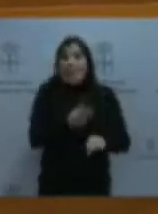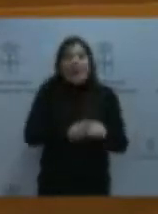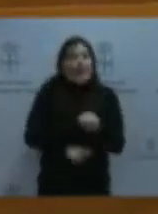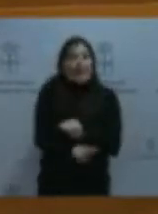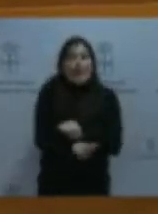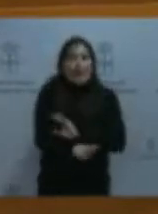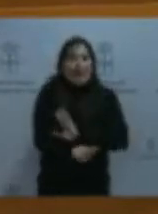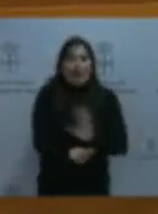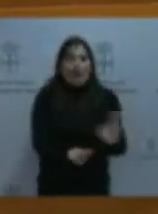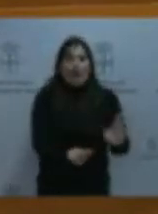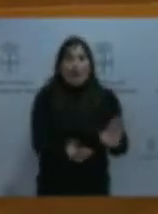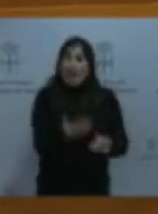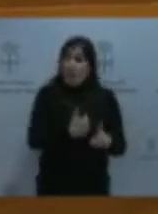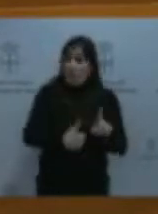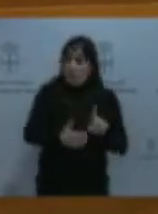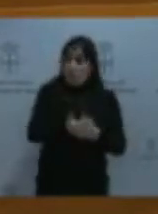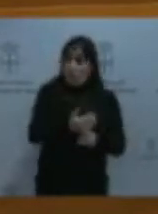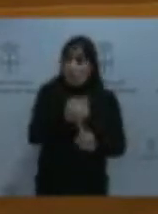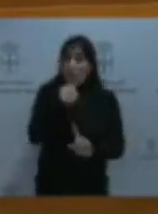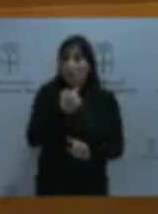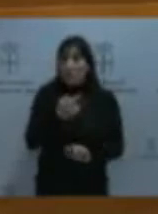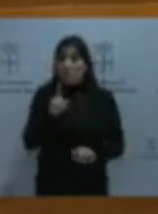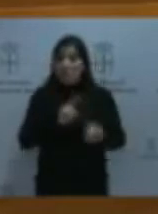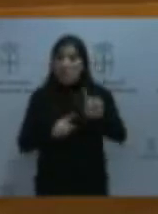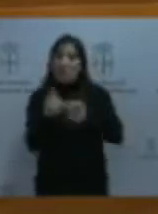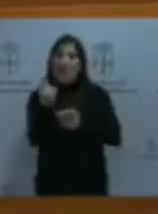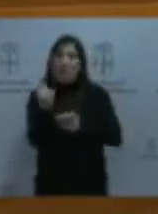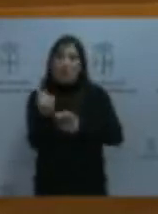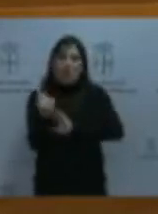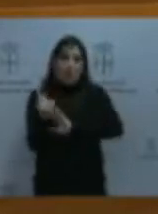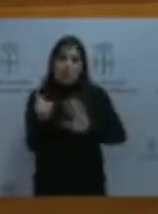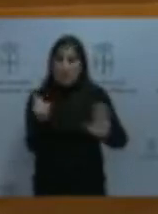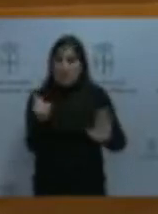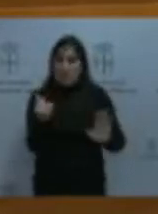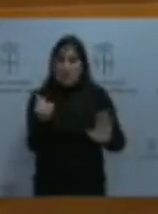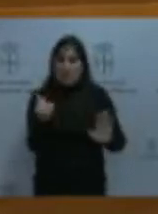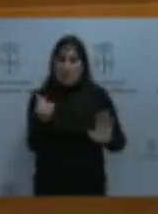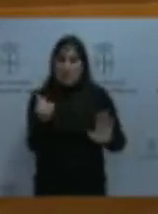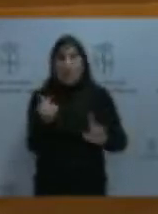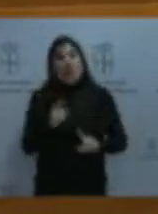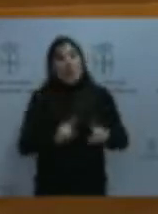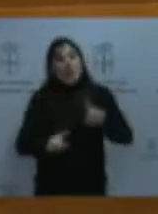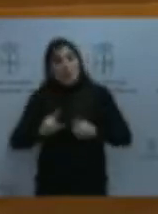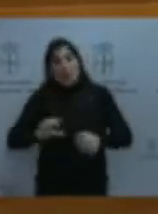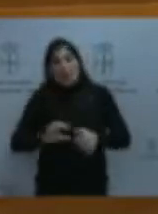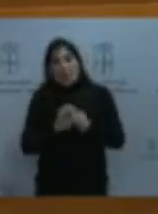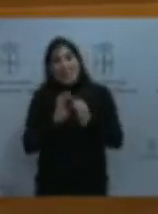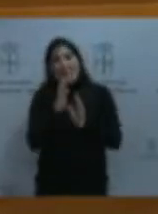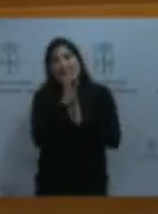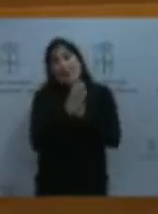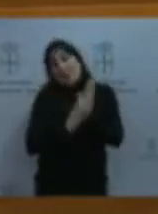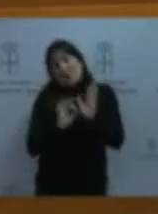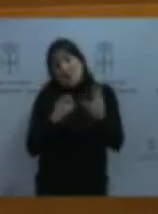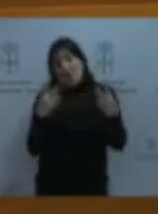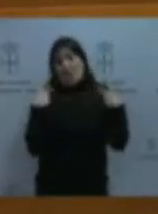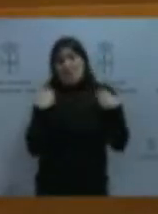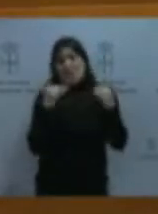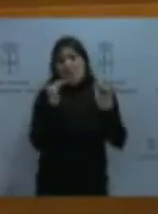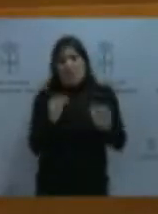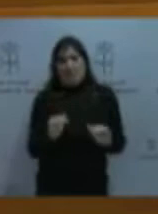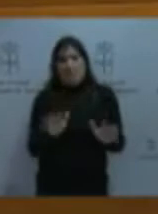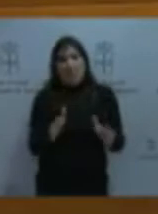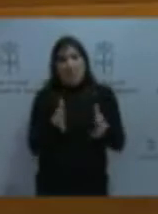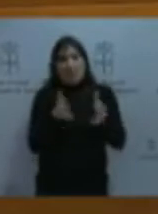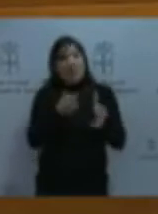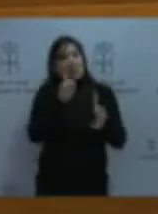problema económico, a un problema de reducción o de beneficio de fiscalidad y además solo para el primer año. Y todavía